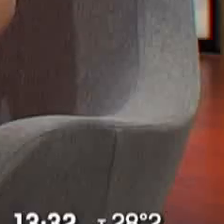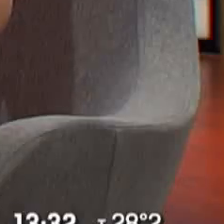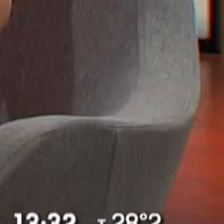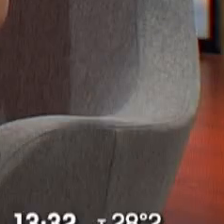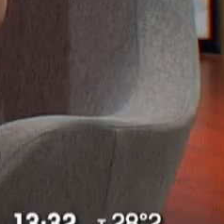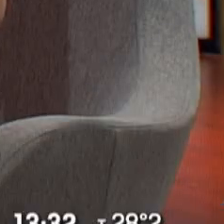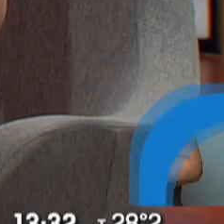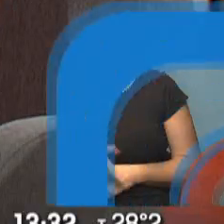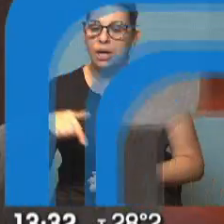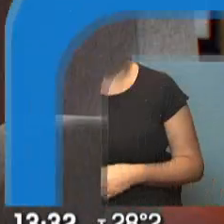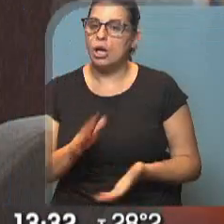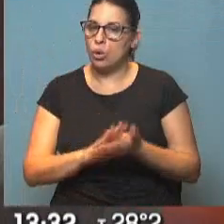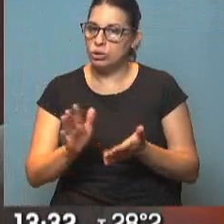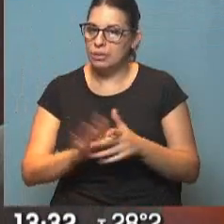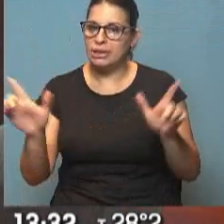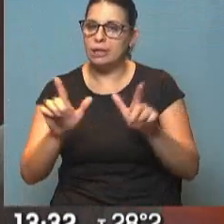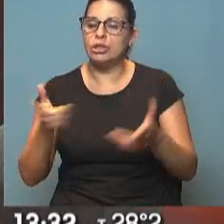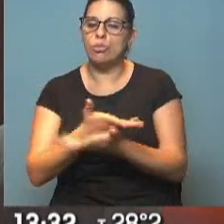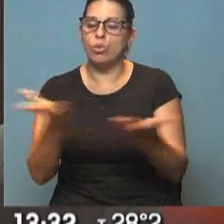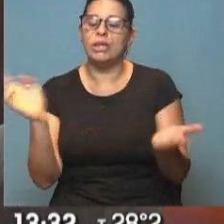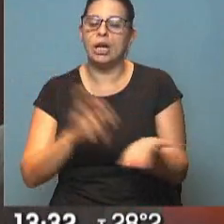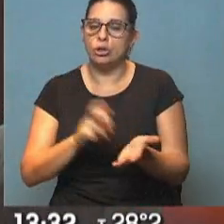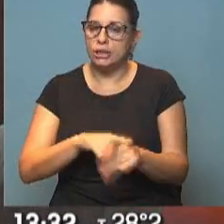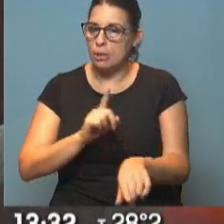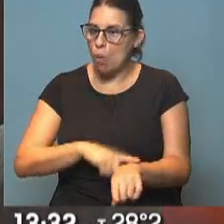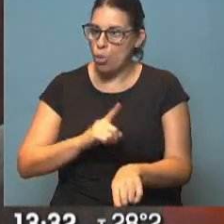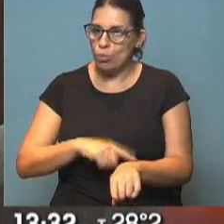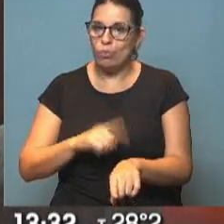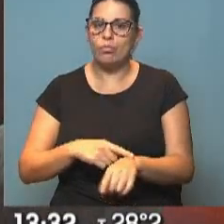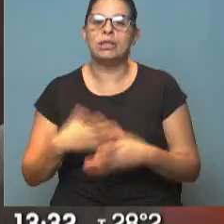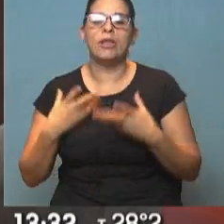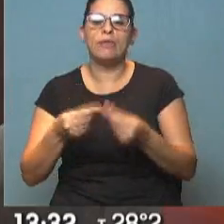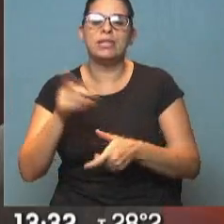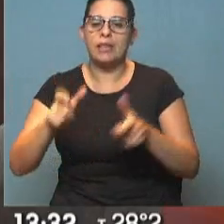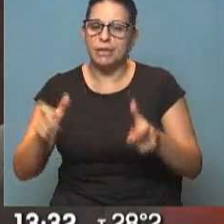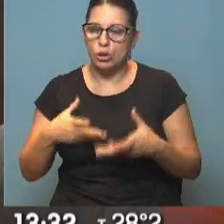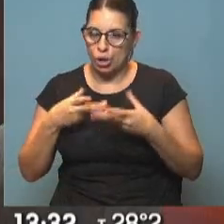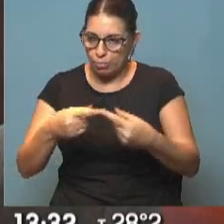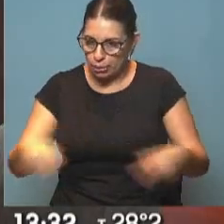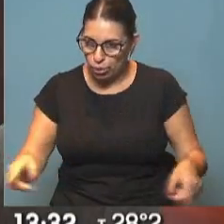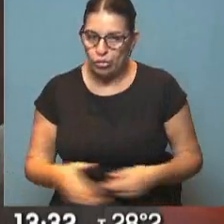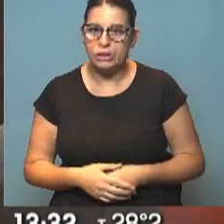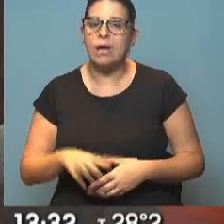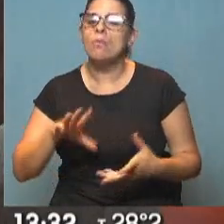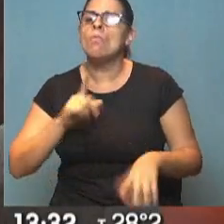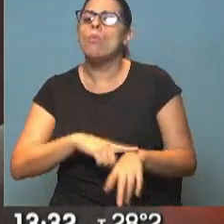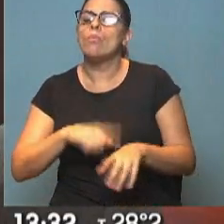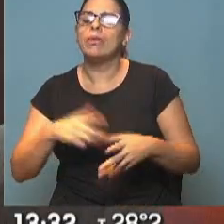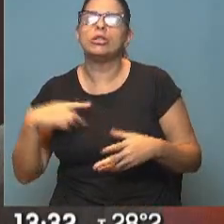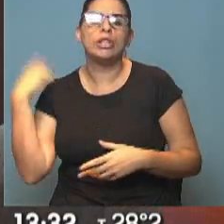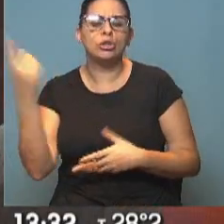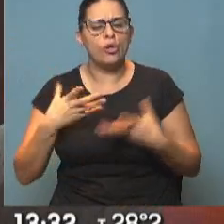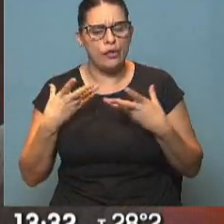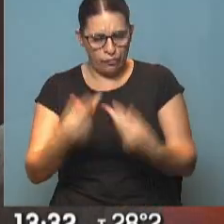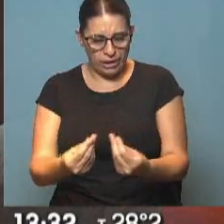y estamos nuevamente en televisión pública noticias desde el momento de la defensa del consumidor el momento de defendernos todos